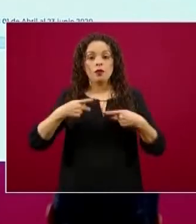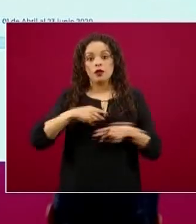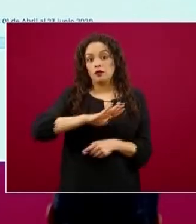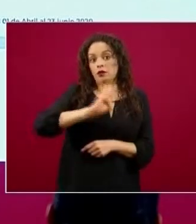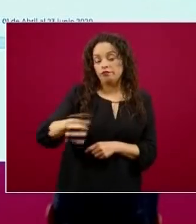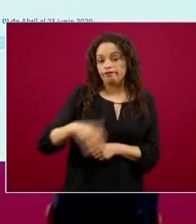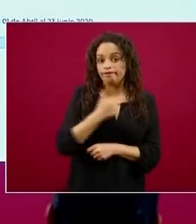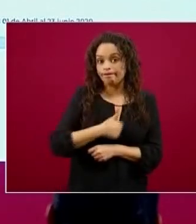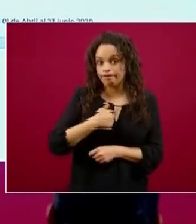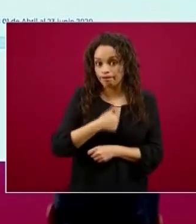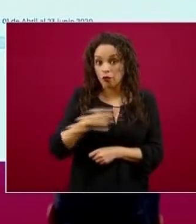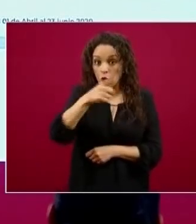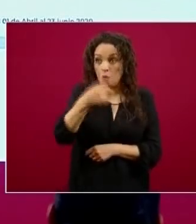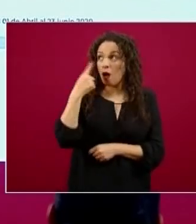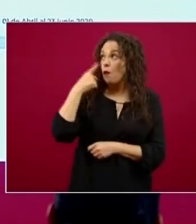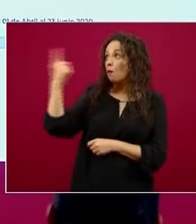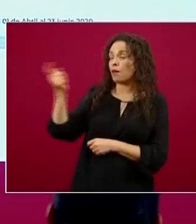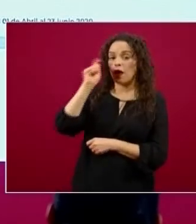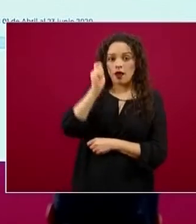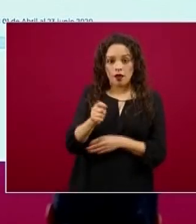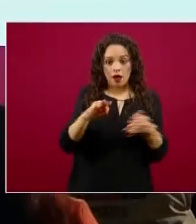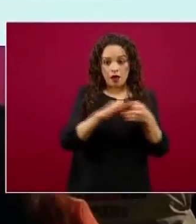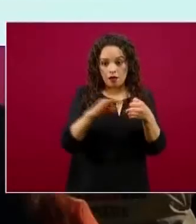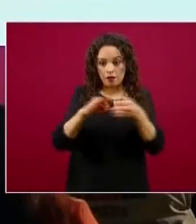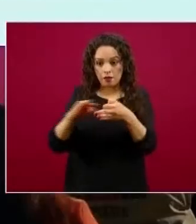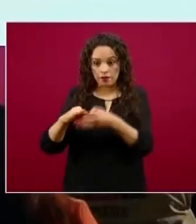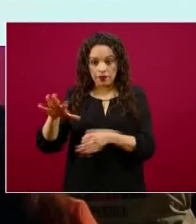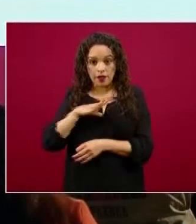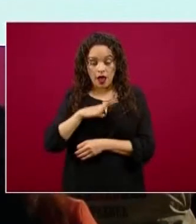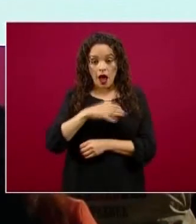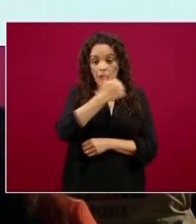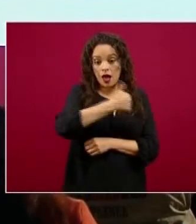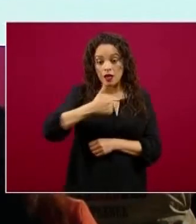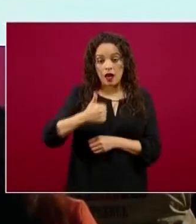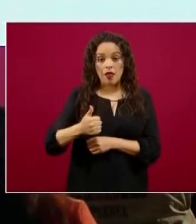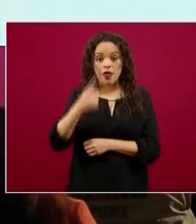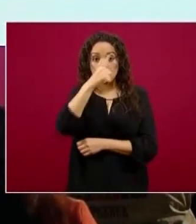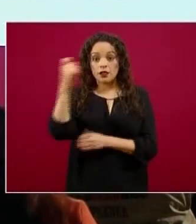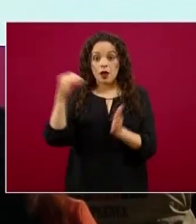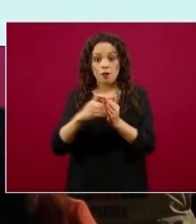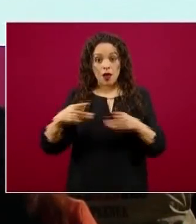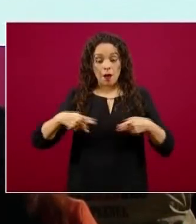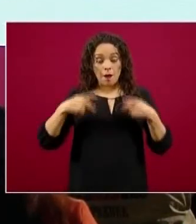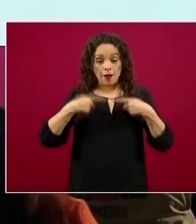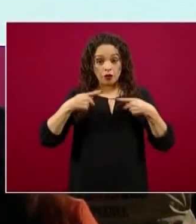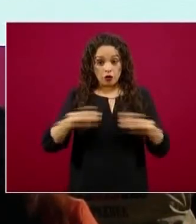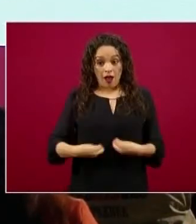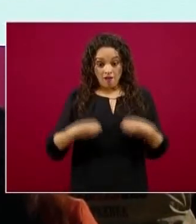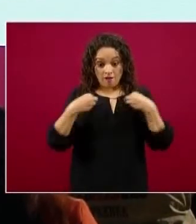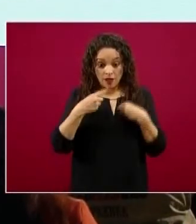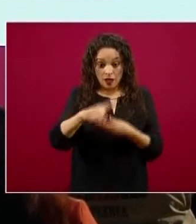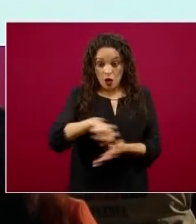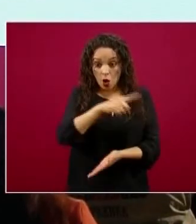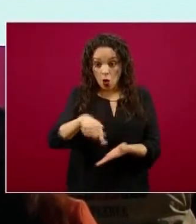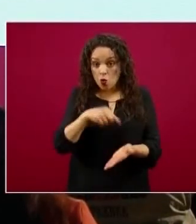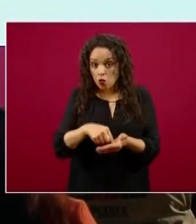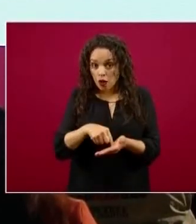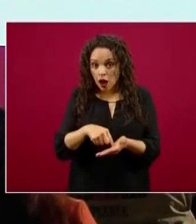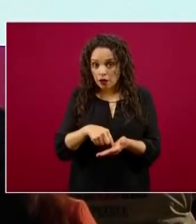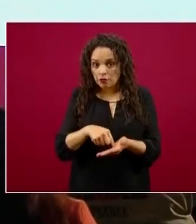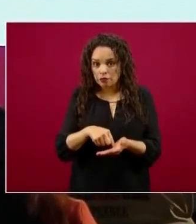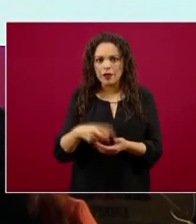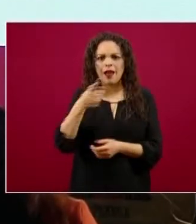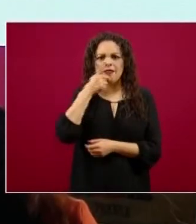fijan, la incidencia por cada 100 mil personas, pues tampoco es cierto de que a los indígenas les va